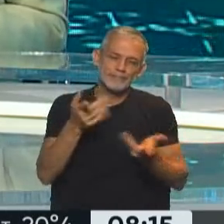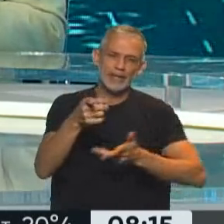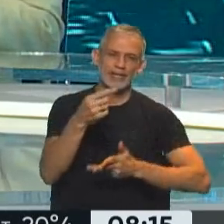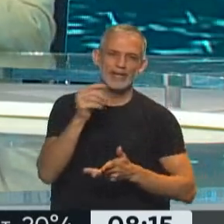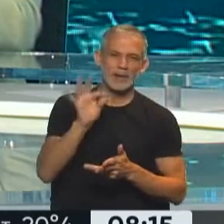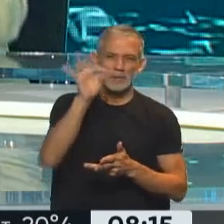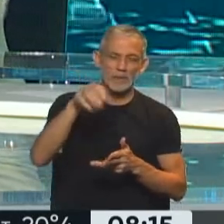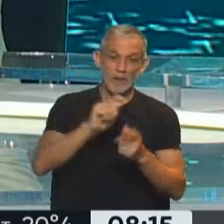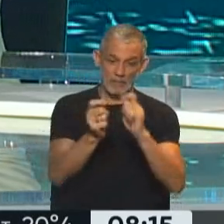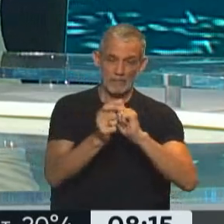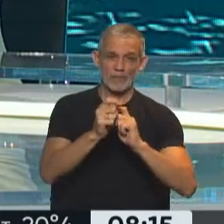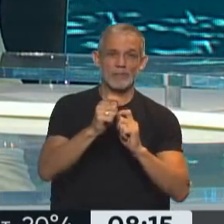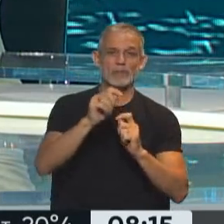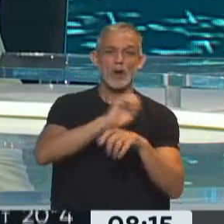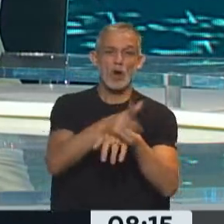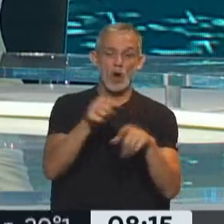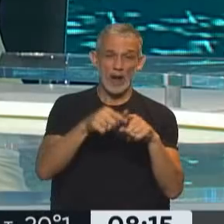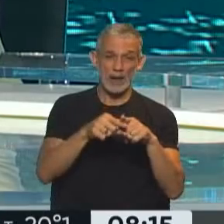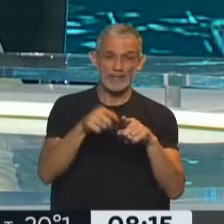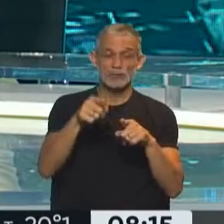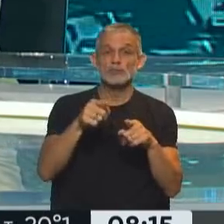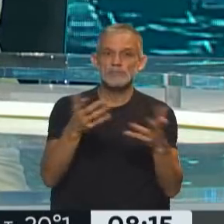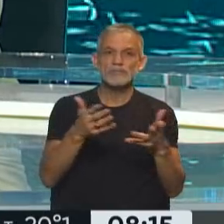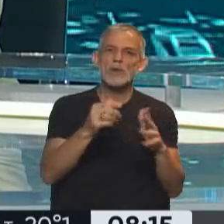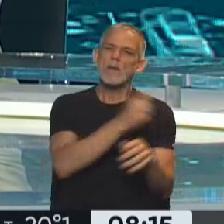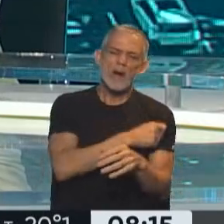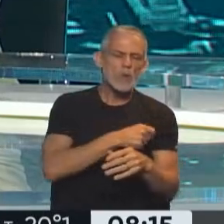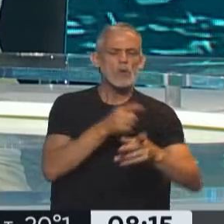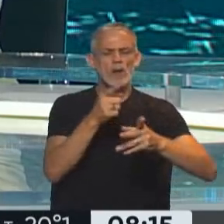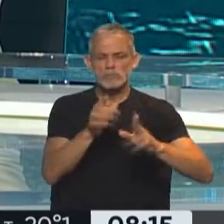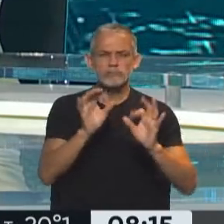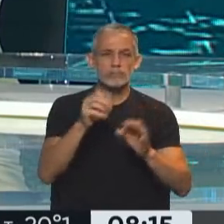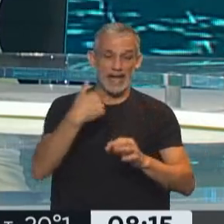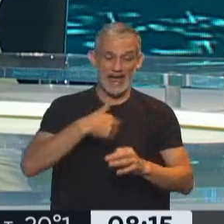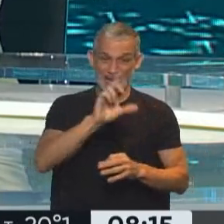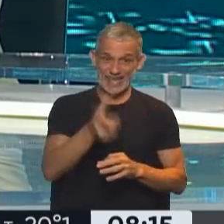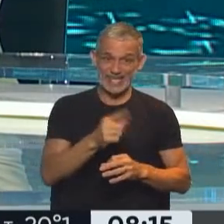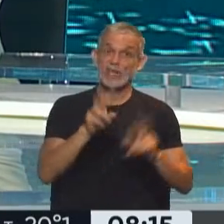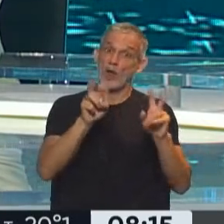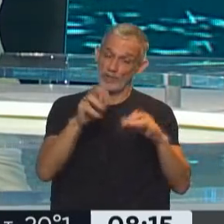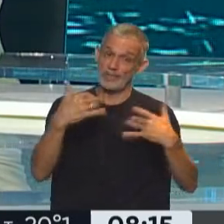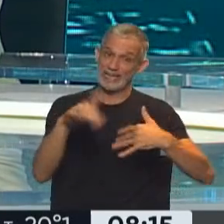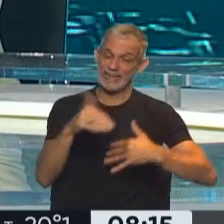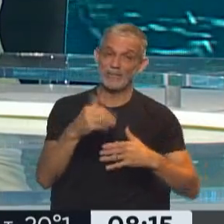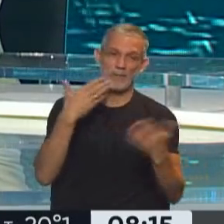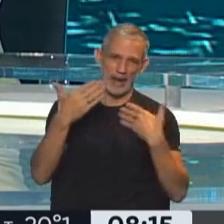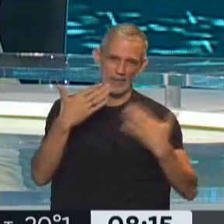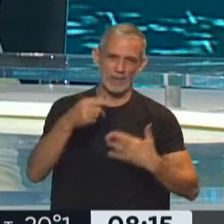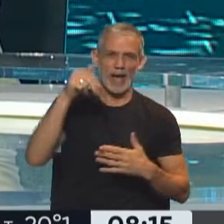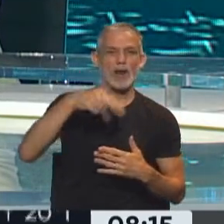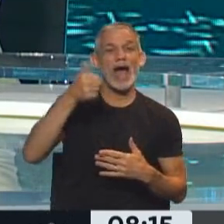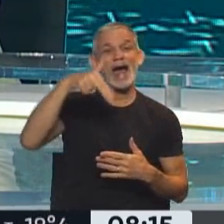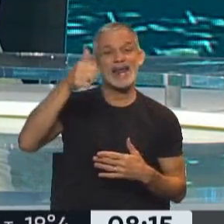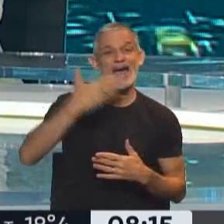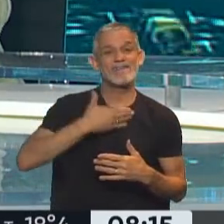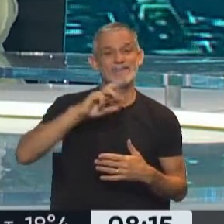hablando de la mutación de la variante de coronavirus y junto con las vacunas y con todo lo que ocurre con nuestro país, son temas para dialogar. Ya mismo con Ana Franchi, que es la